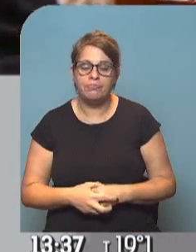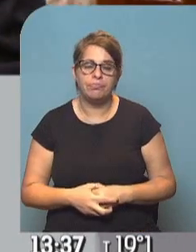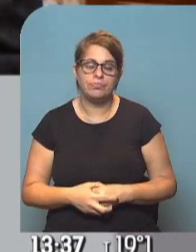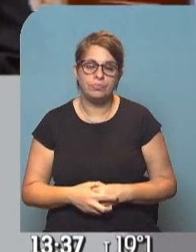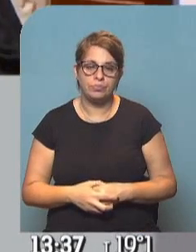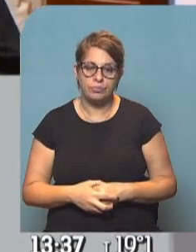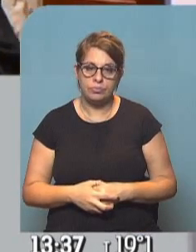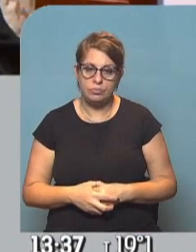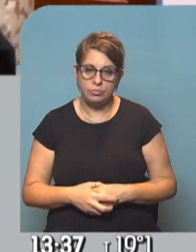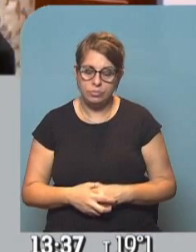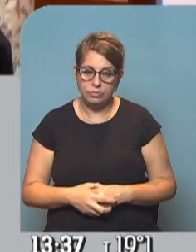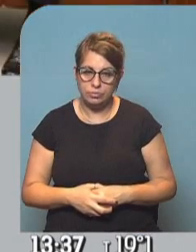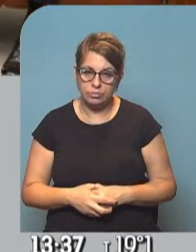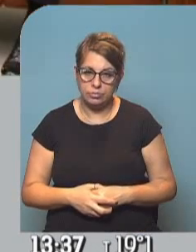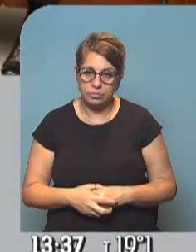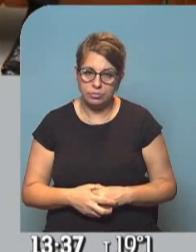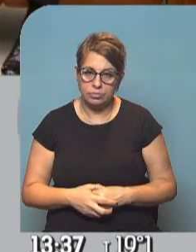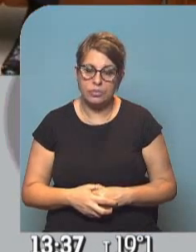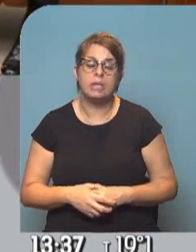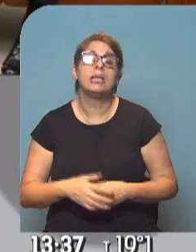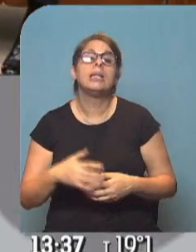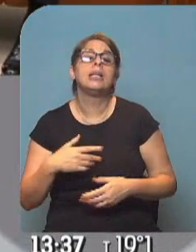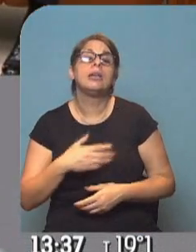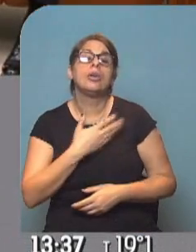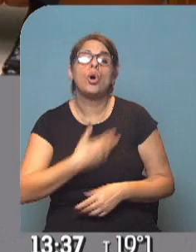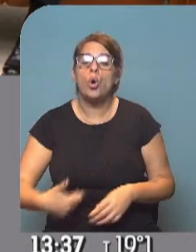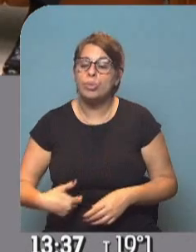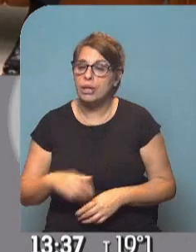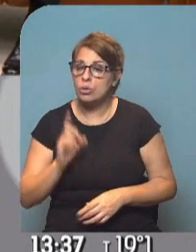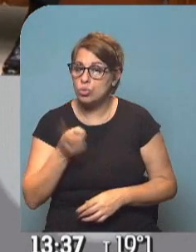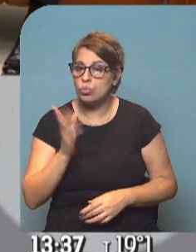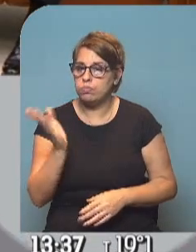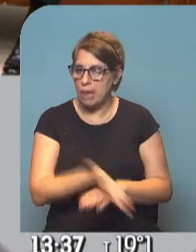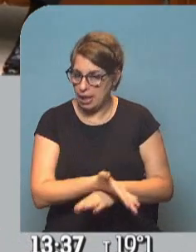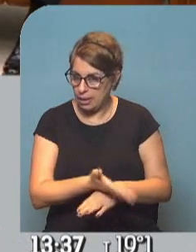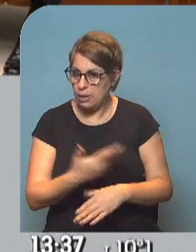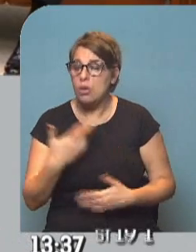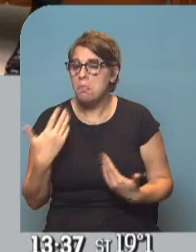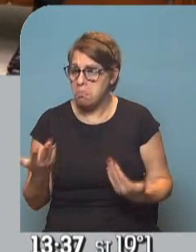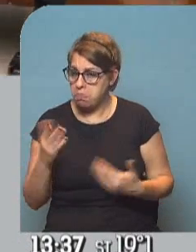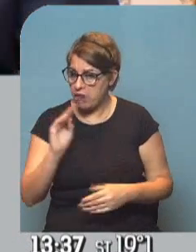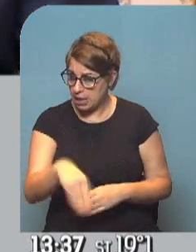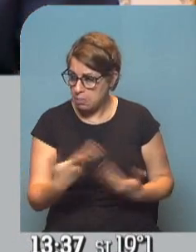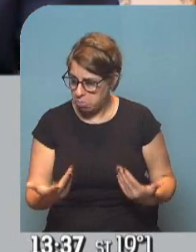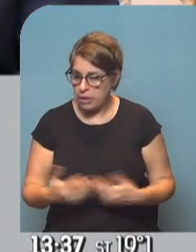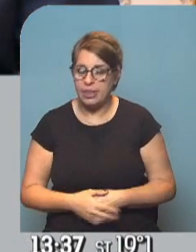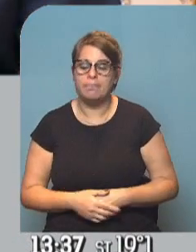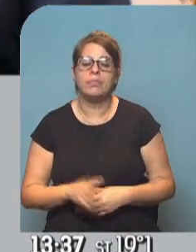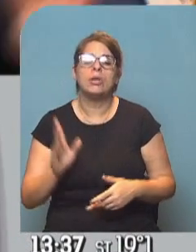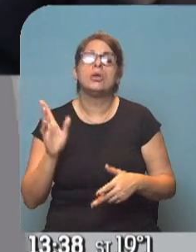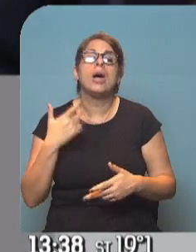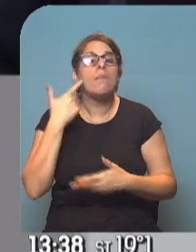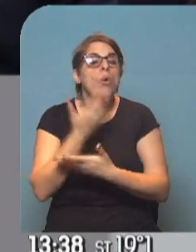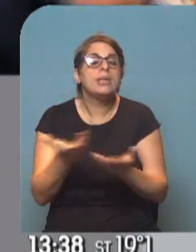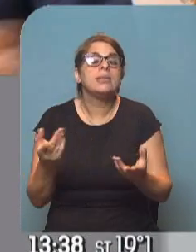y que decapiten al régimen, que es justamente su gran temor. Por eso, a mí me parece que están todas las cartas sobre